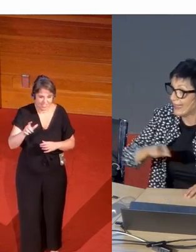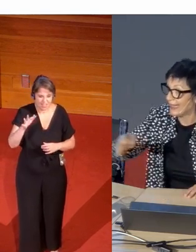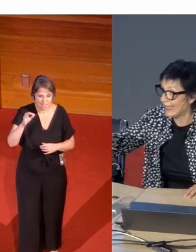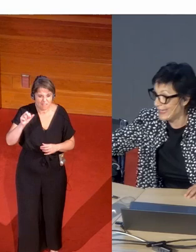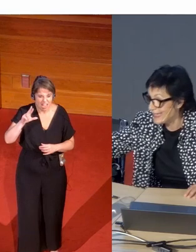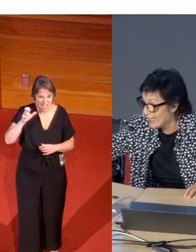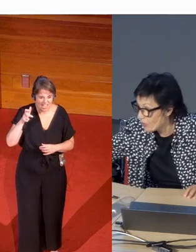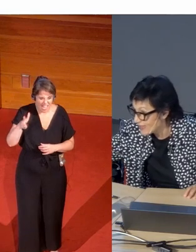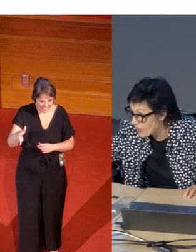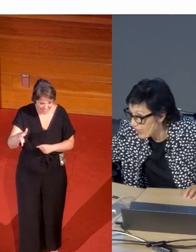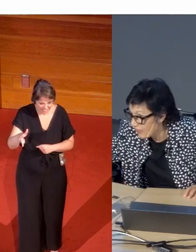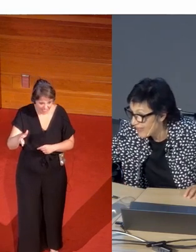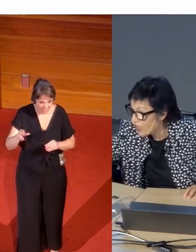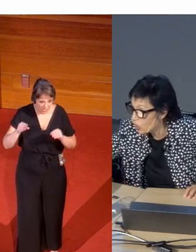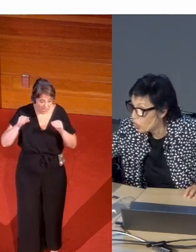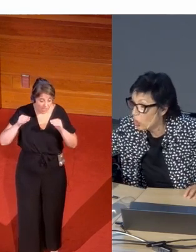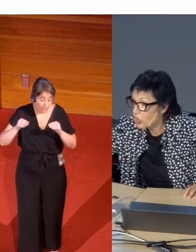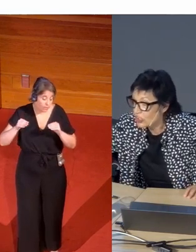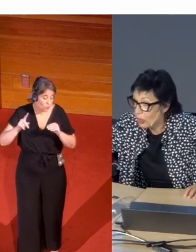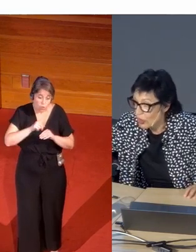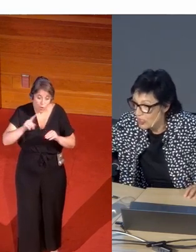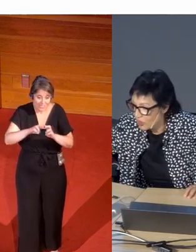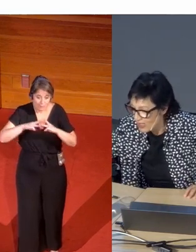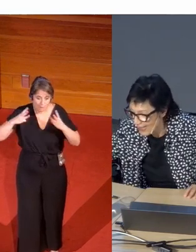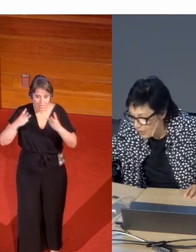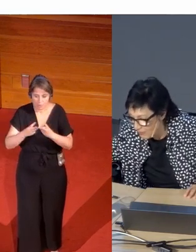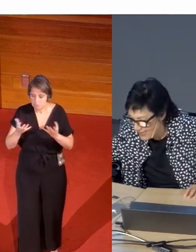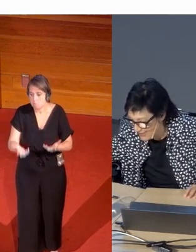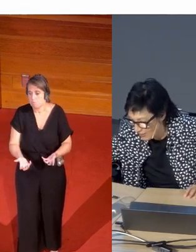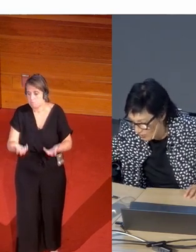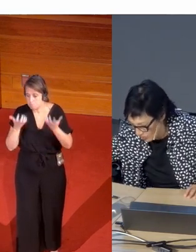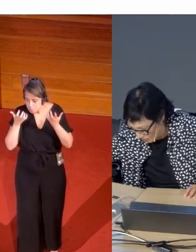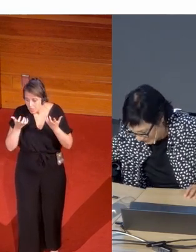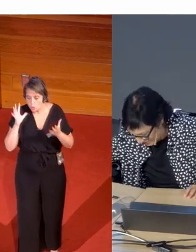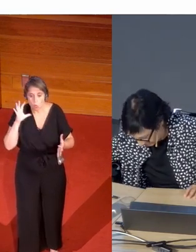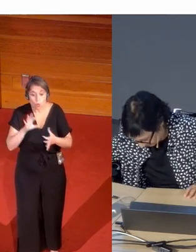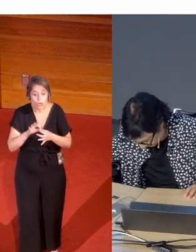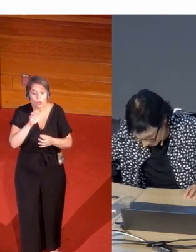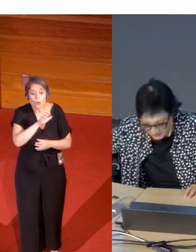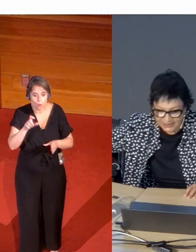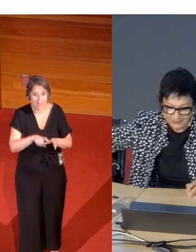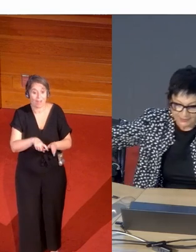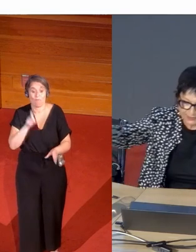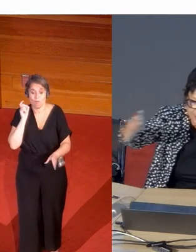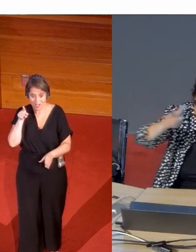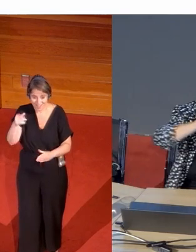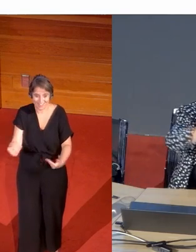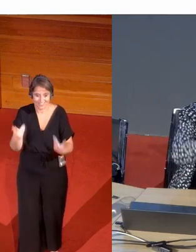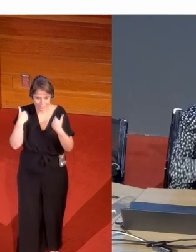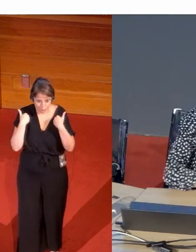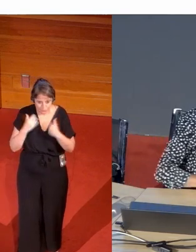farrach que siendo extraparlamentaria consiguió sacar al país de la Unión Europea eh